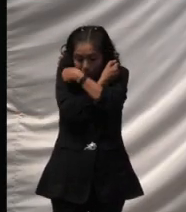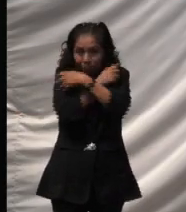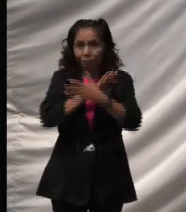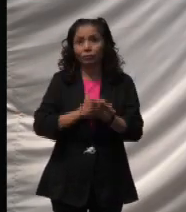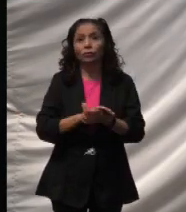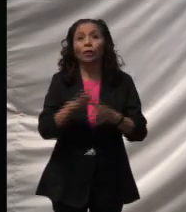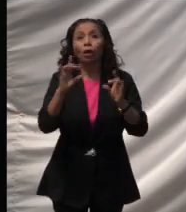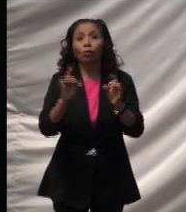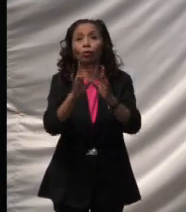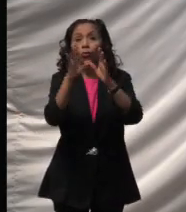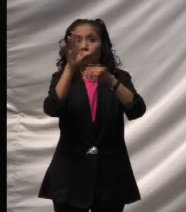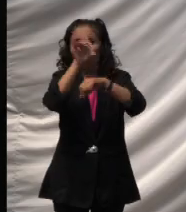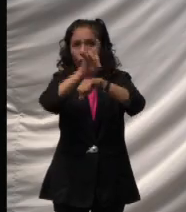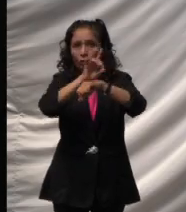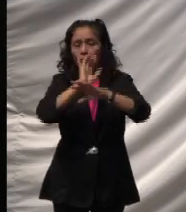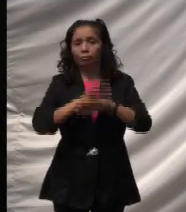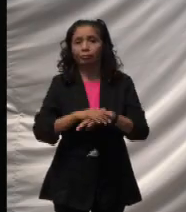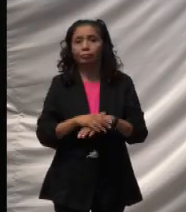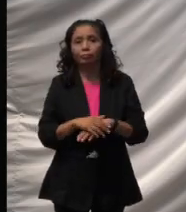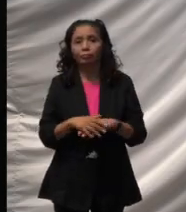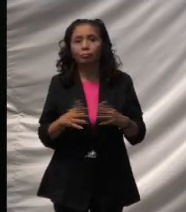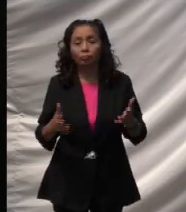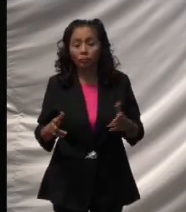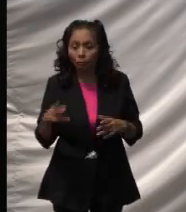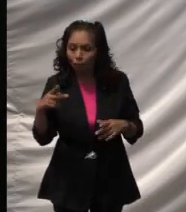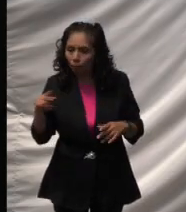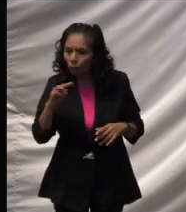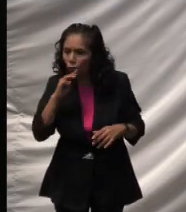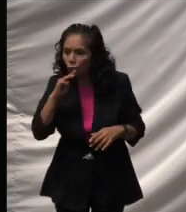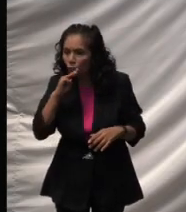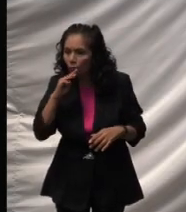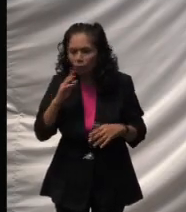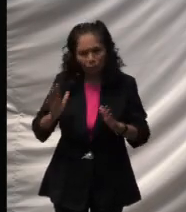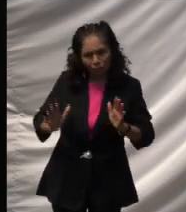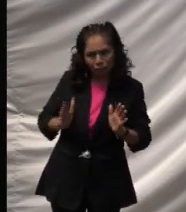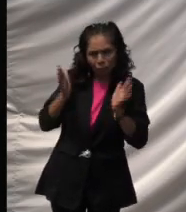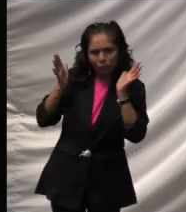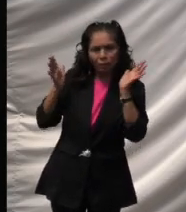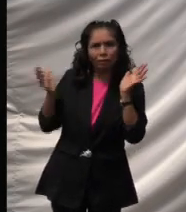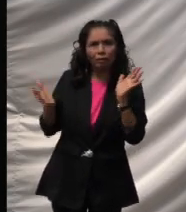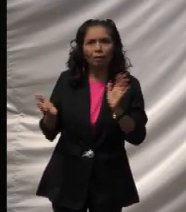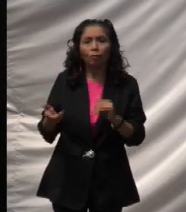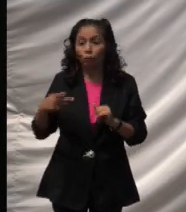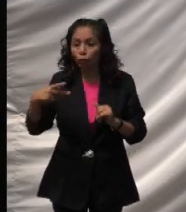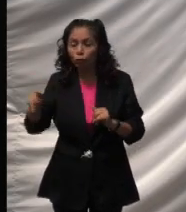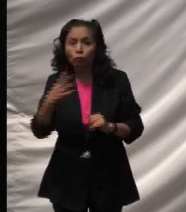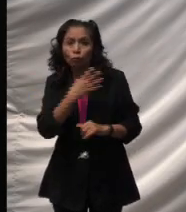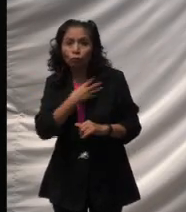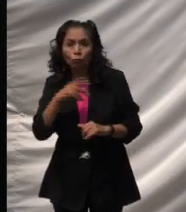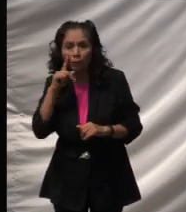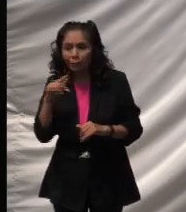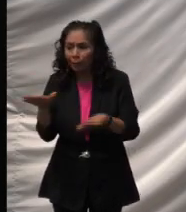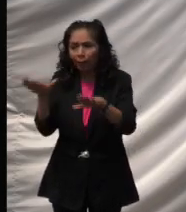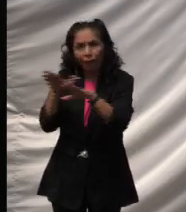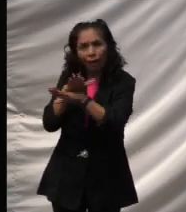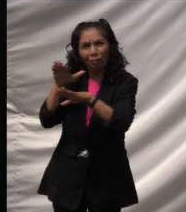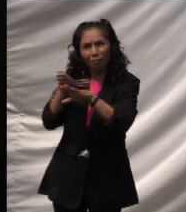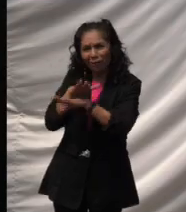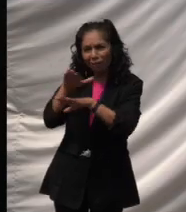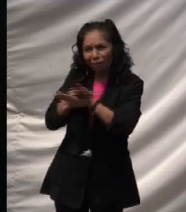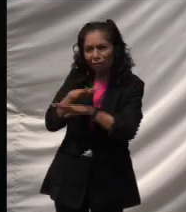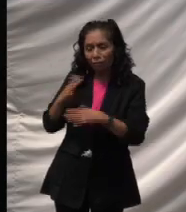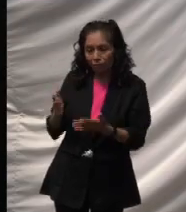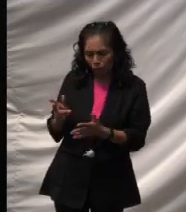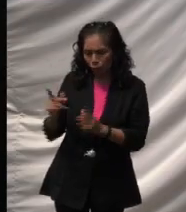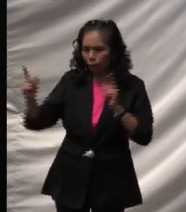así que un día decidió hacerlo. Su mamá estaba realmente sorprendida, ya que su hija estaba cambiando. Entonces se